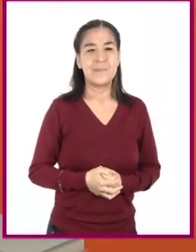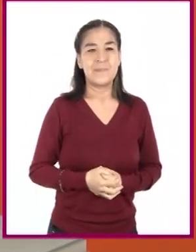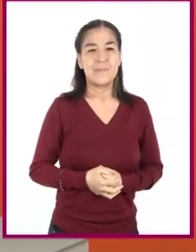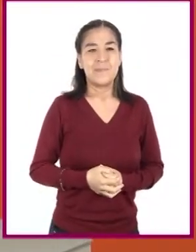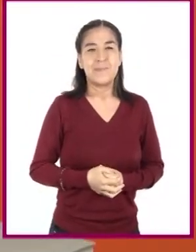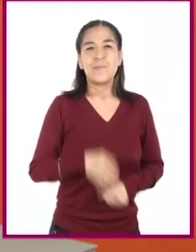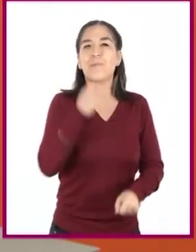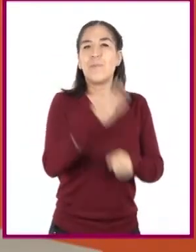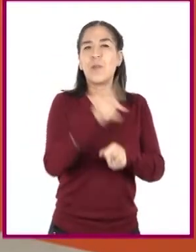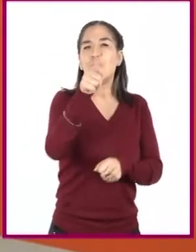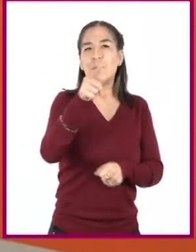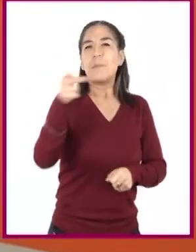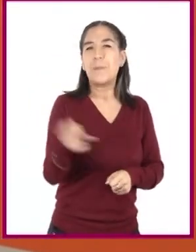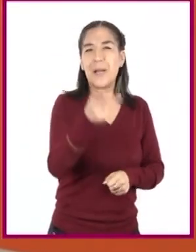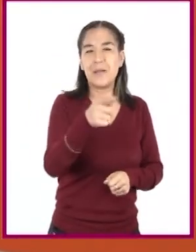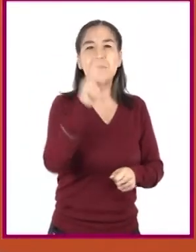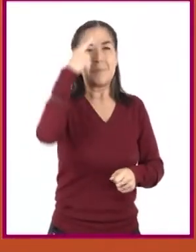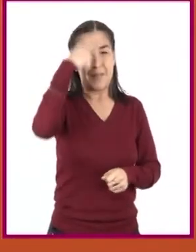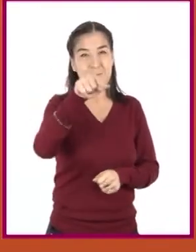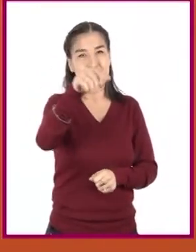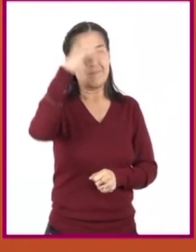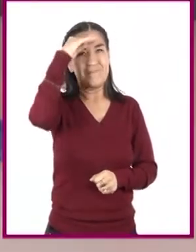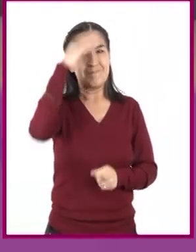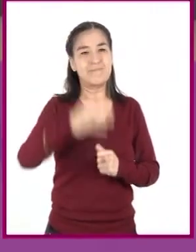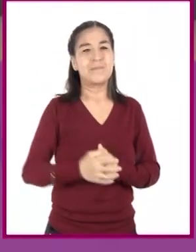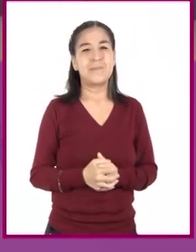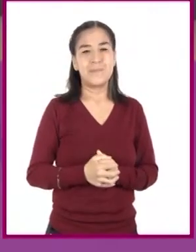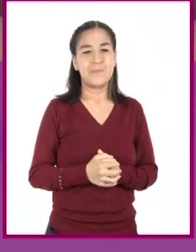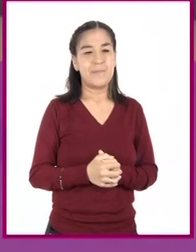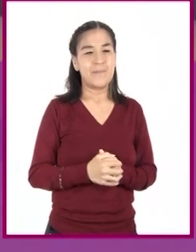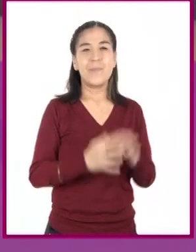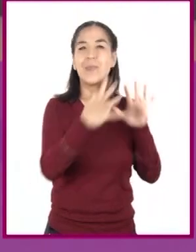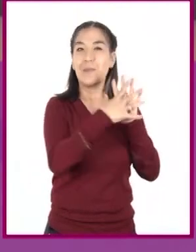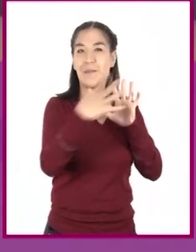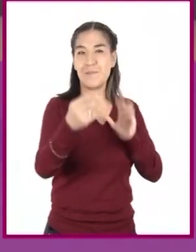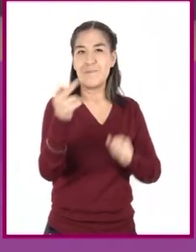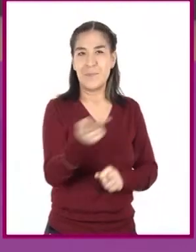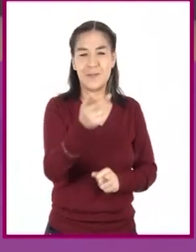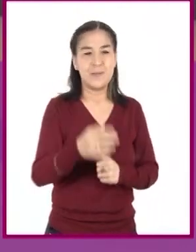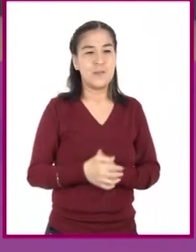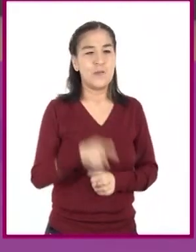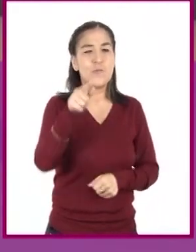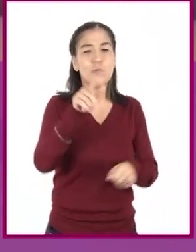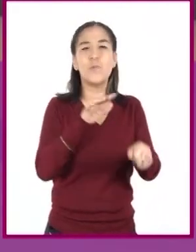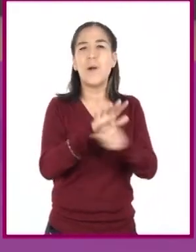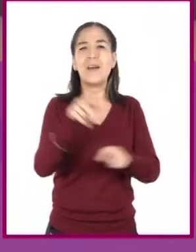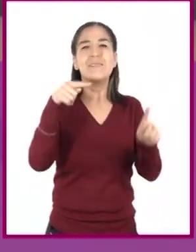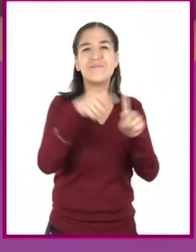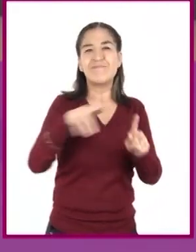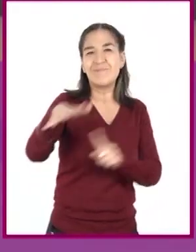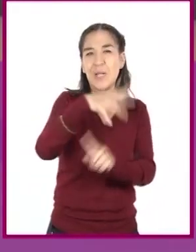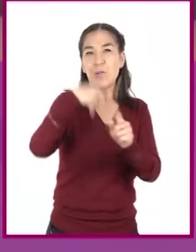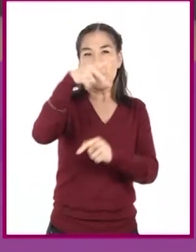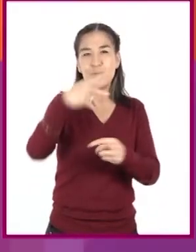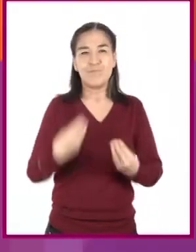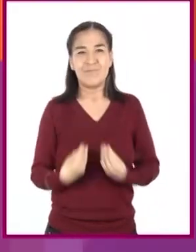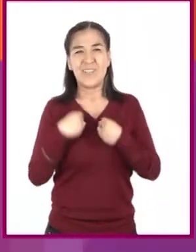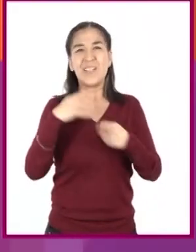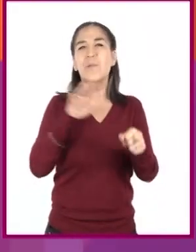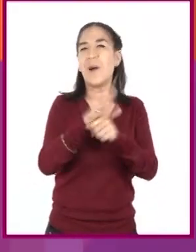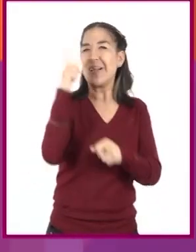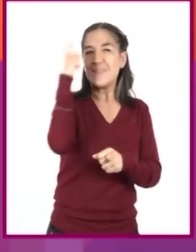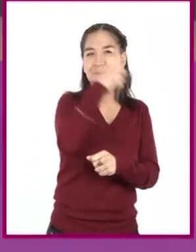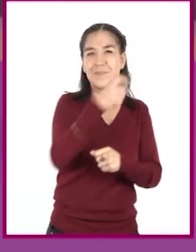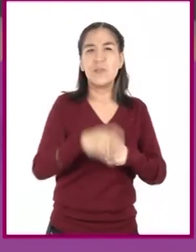Te dejamos estas preguntas para reflexionar. ¿Qué desafíos ambientales identificas en tu comunidad? ¿Qué